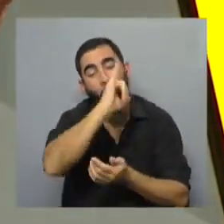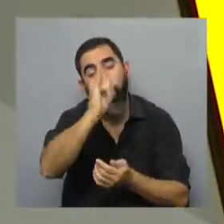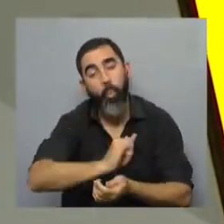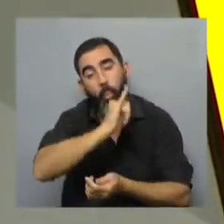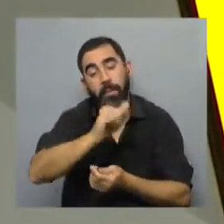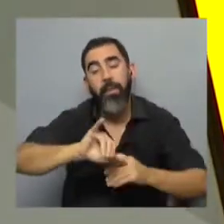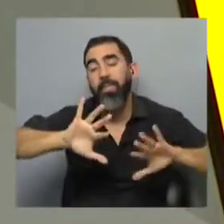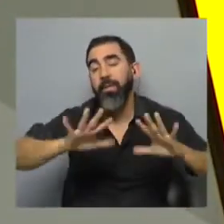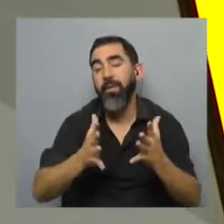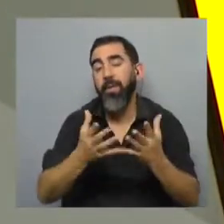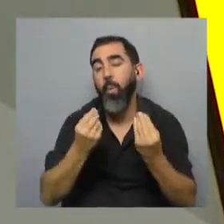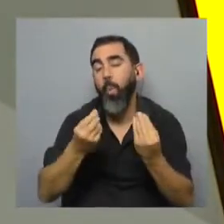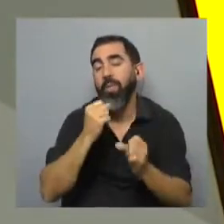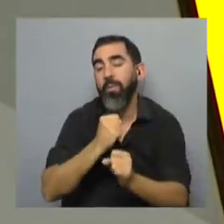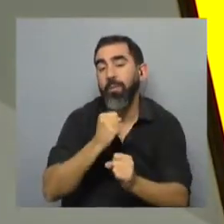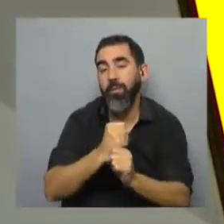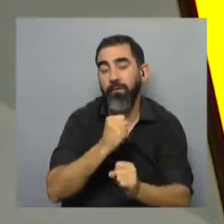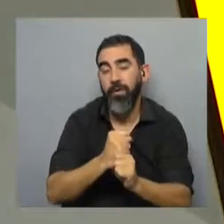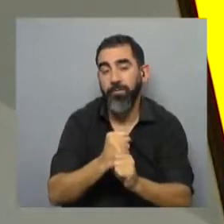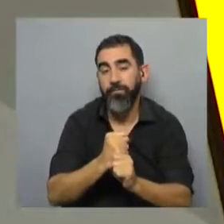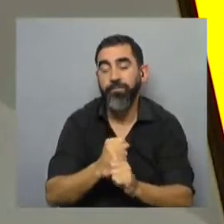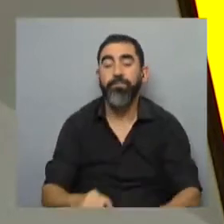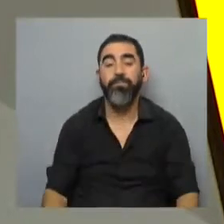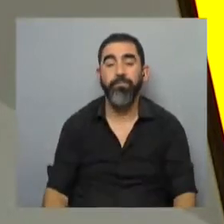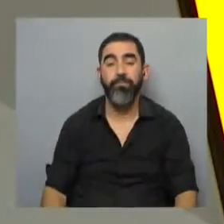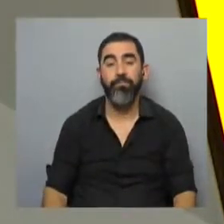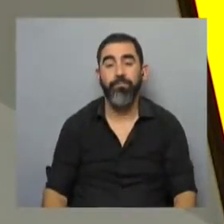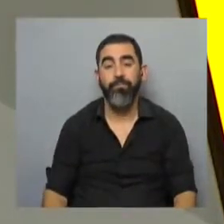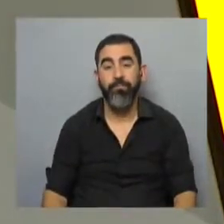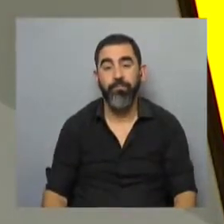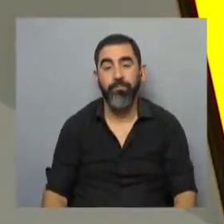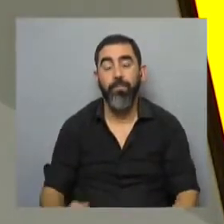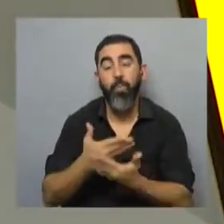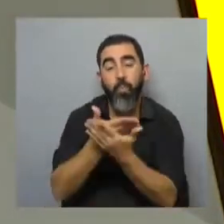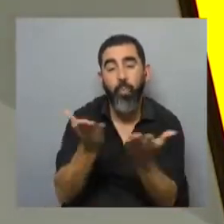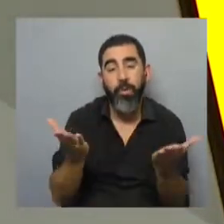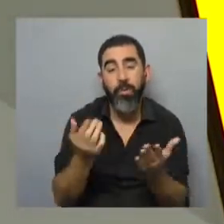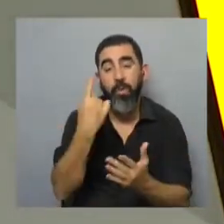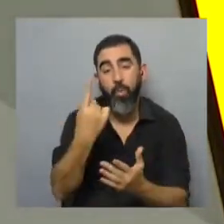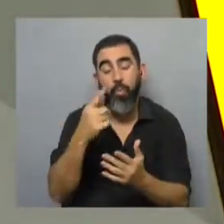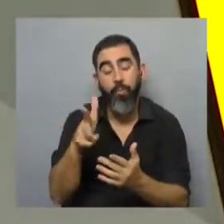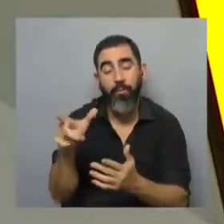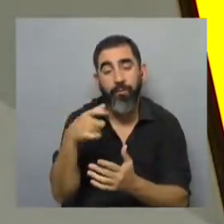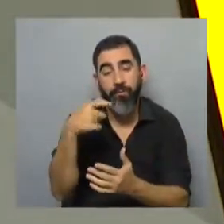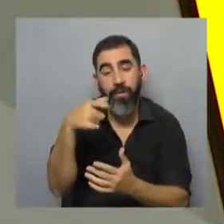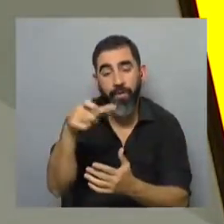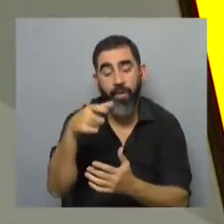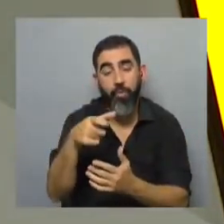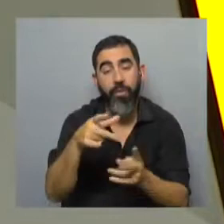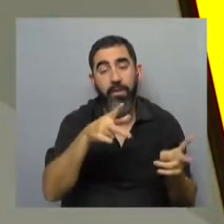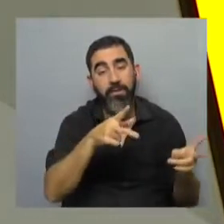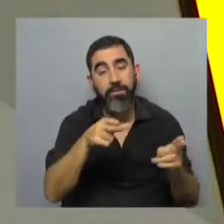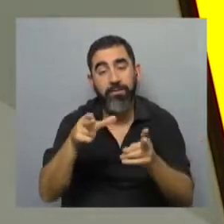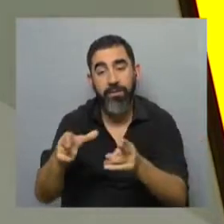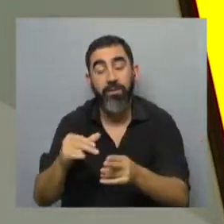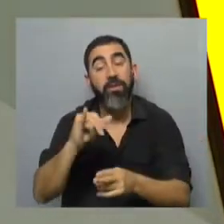de qué se trata, cuál es su trabajo. Así que vamos a irnos mostrándoles uno de los videos de la serie Y